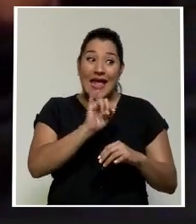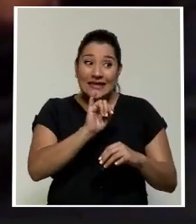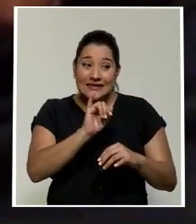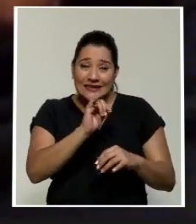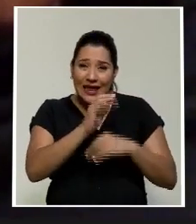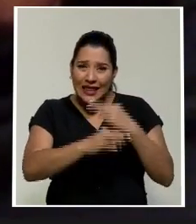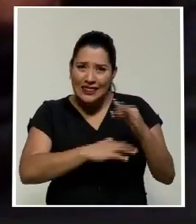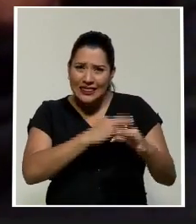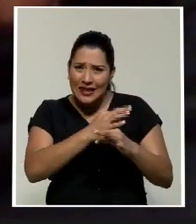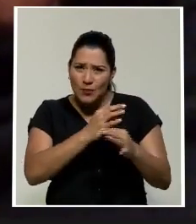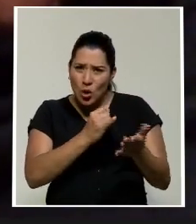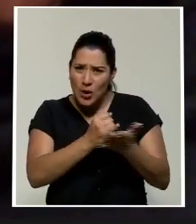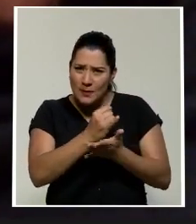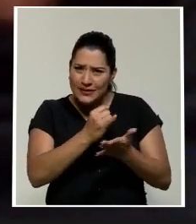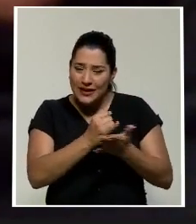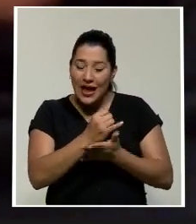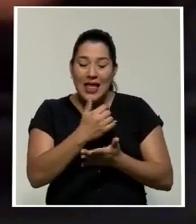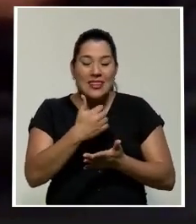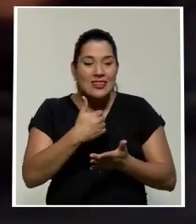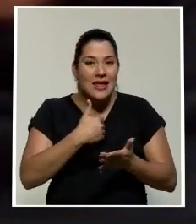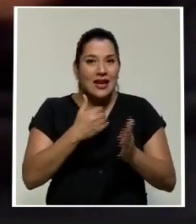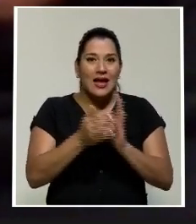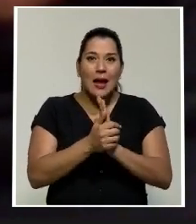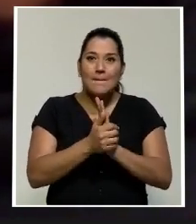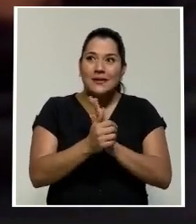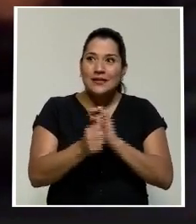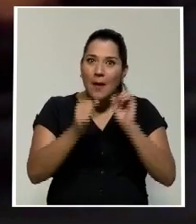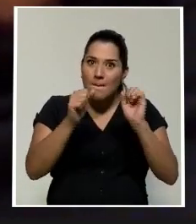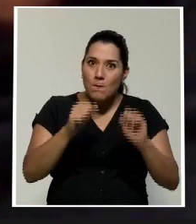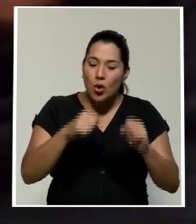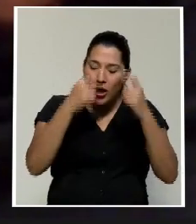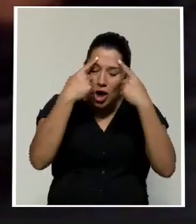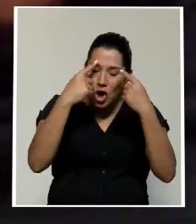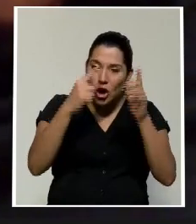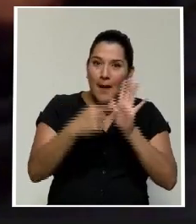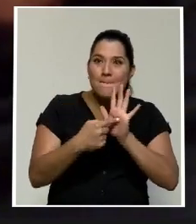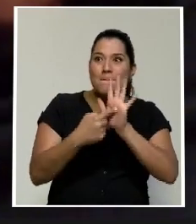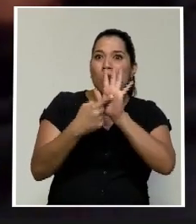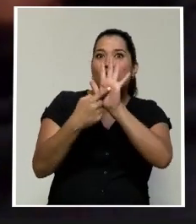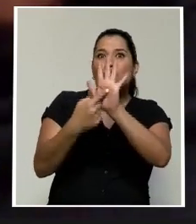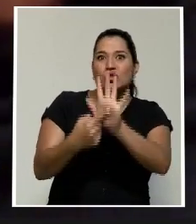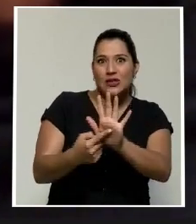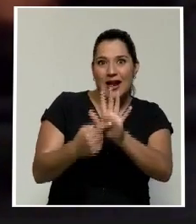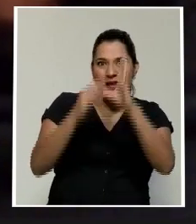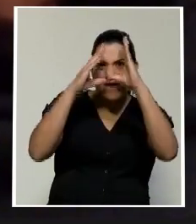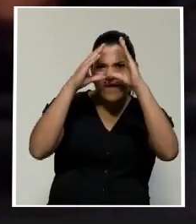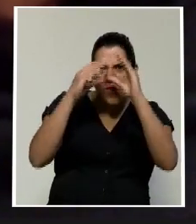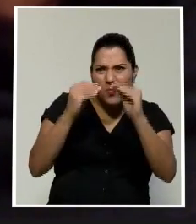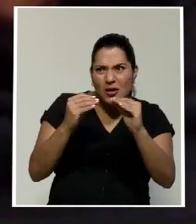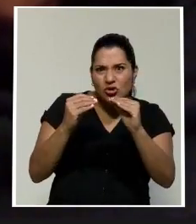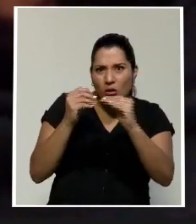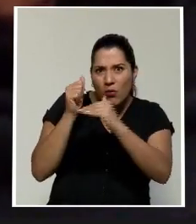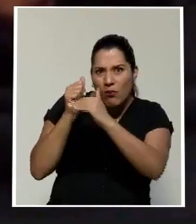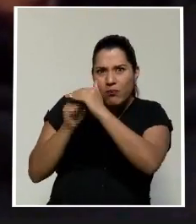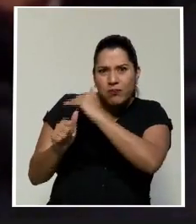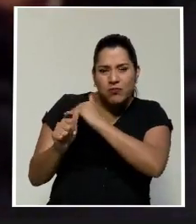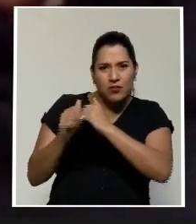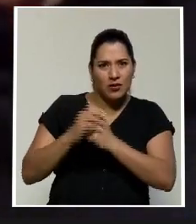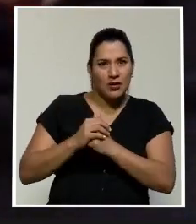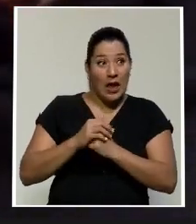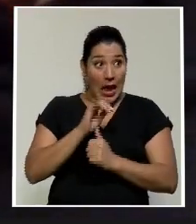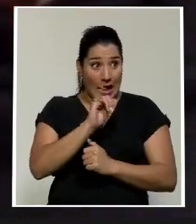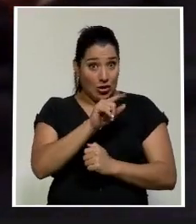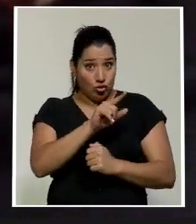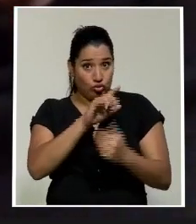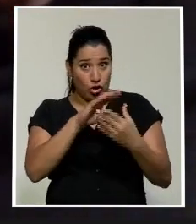Es impresionante la capacidad de volver transparente lo que hasta ahora era invisible. Esto que estás contando del